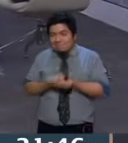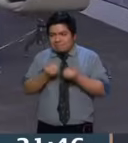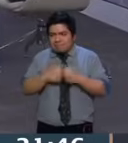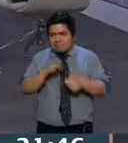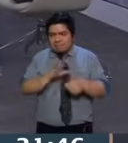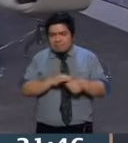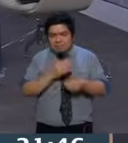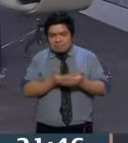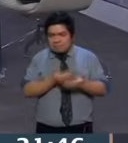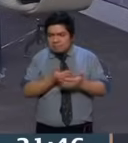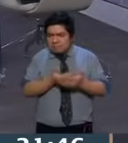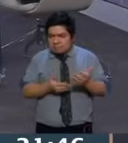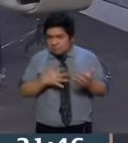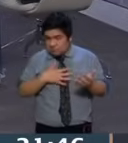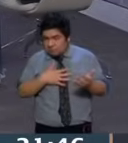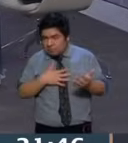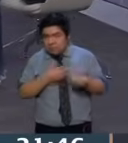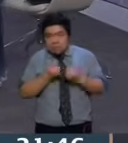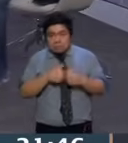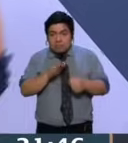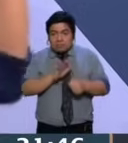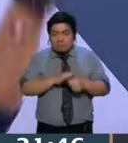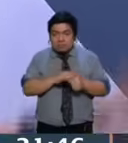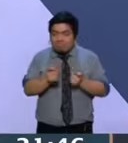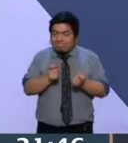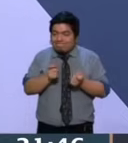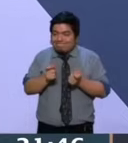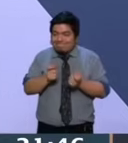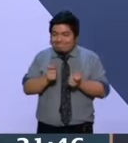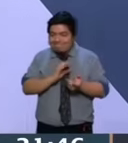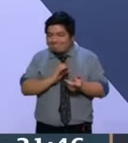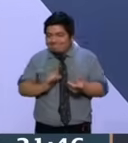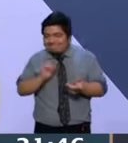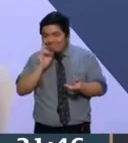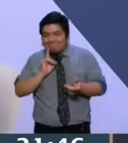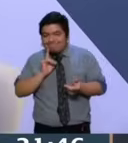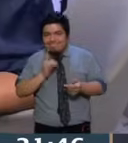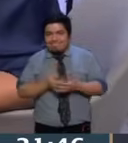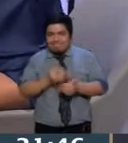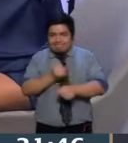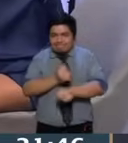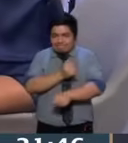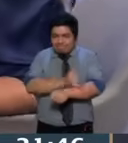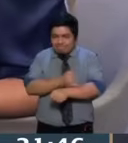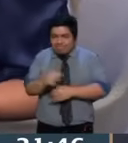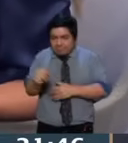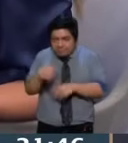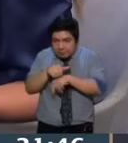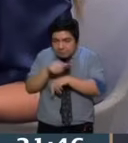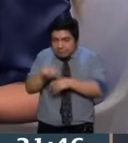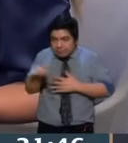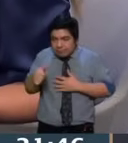sistema, no lo marco yo. Un Iztapalapa- sistema que, por cierto, opera la excandidata Iztapalapa es la que número concursó 11 en por los delitos de Morena. alto